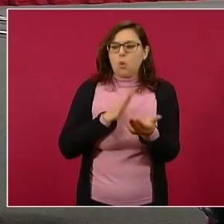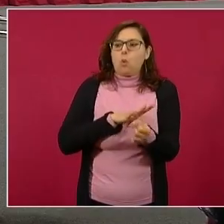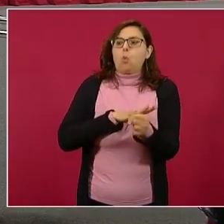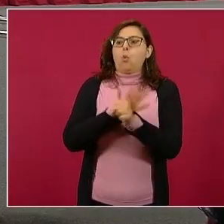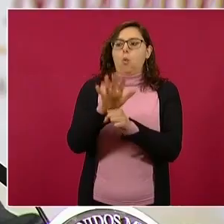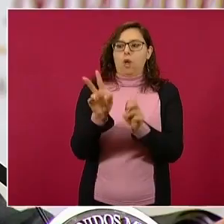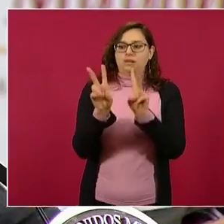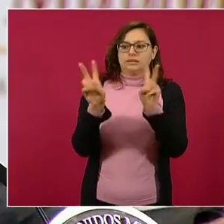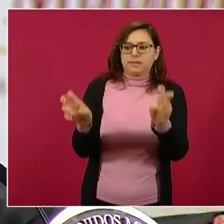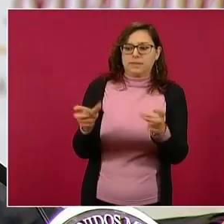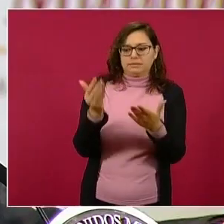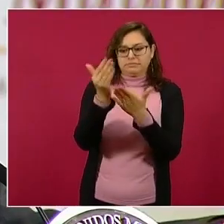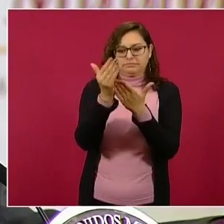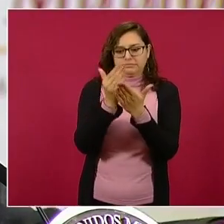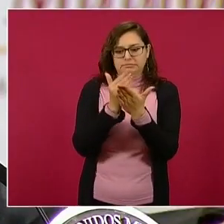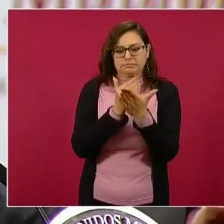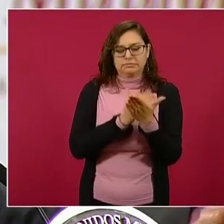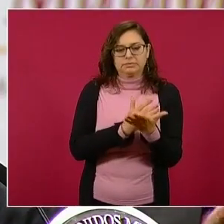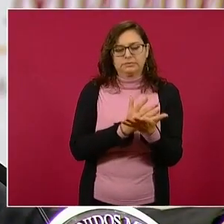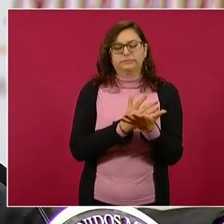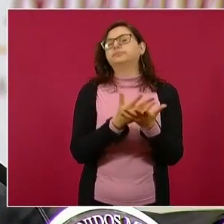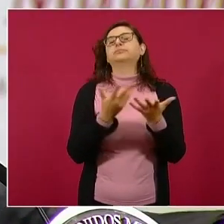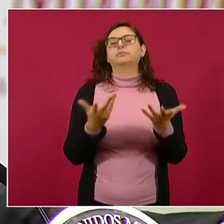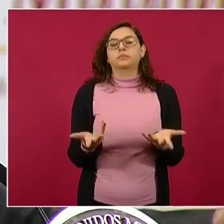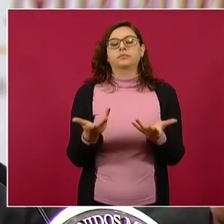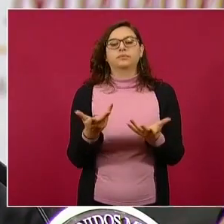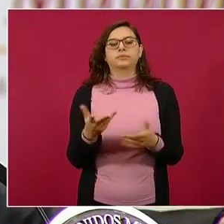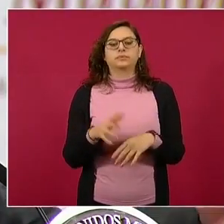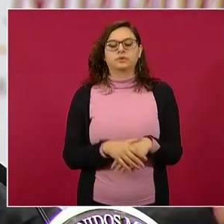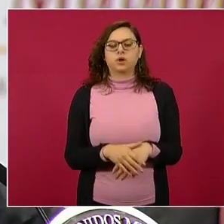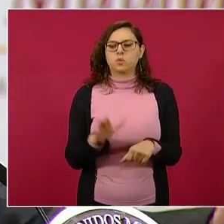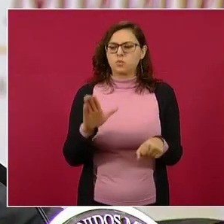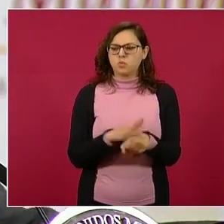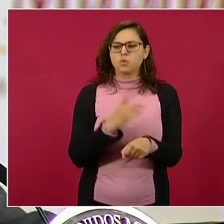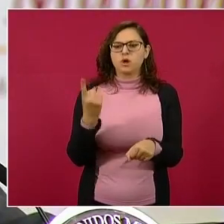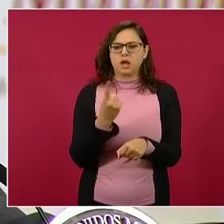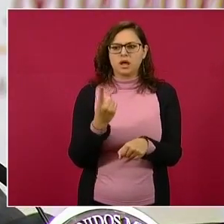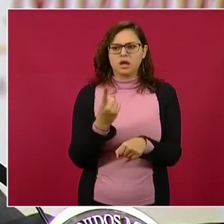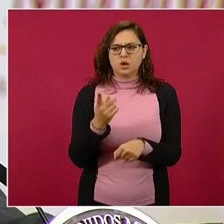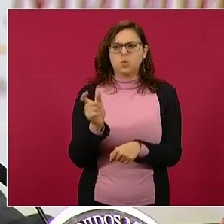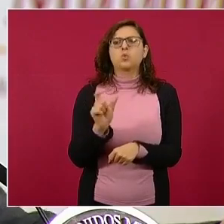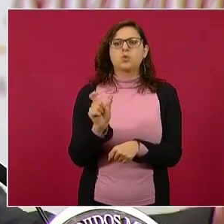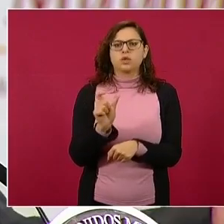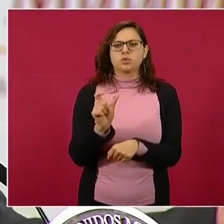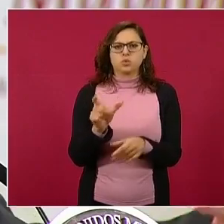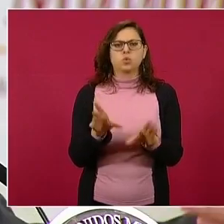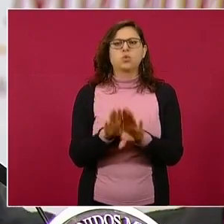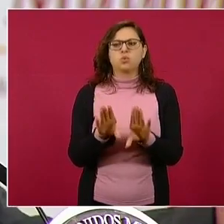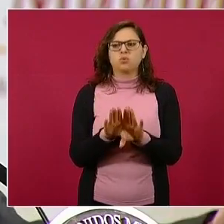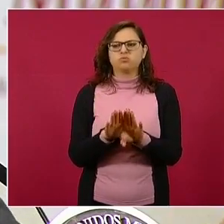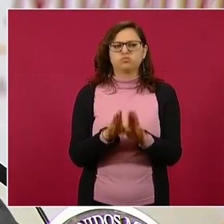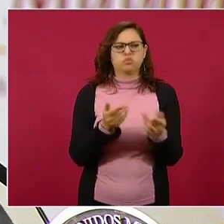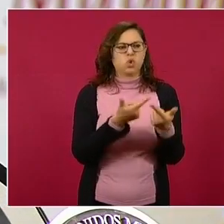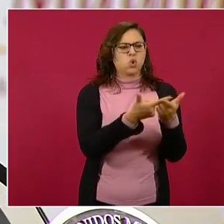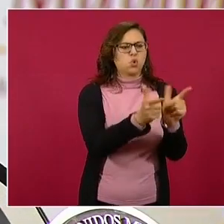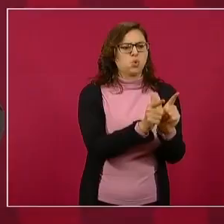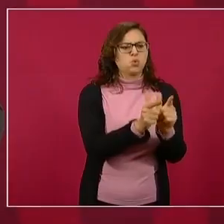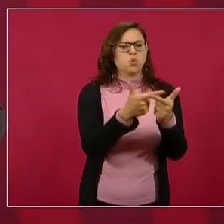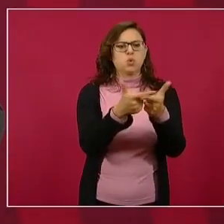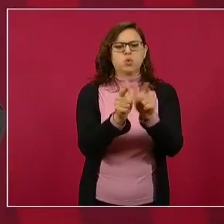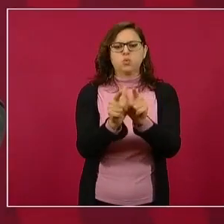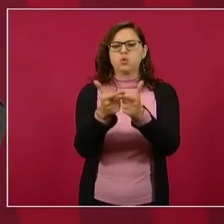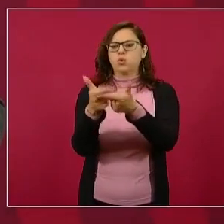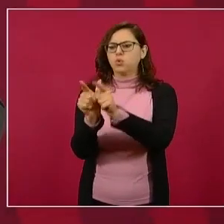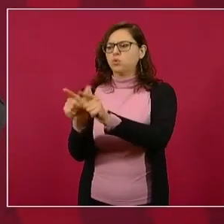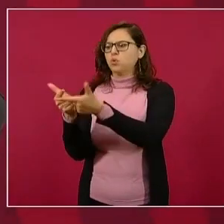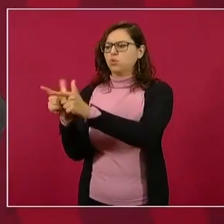de por qué, cuándo, cómo se prioriza a cada una de las